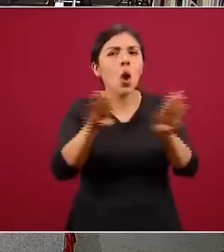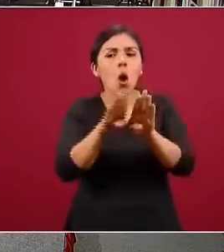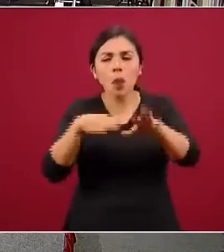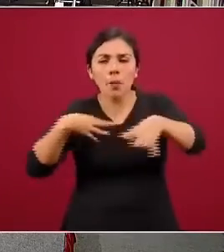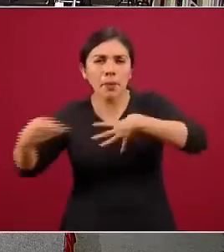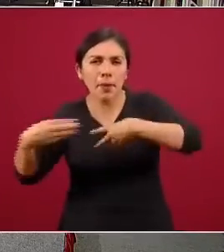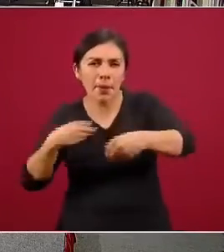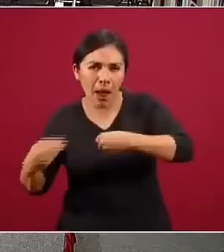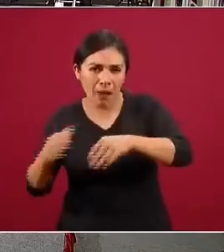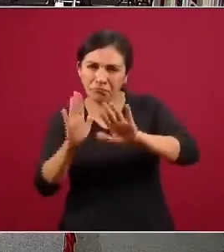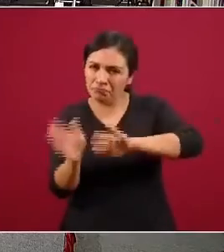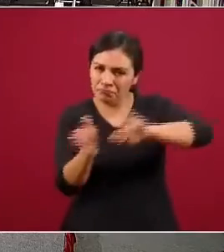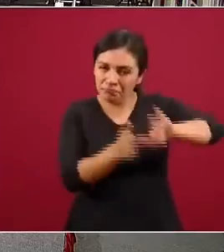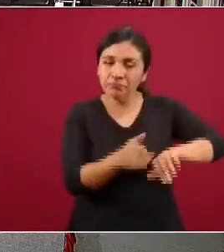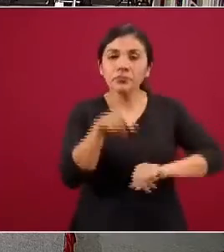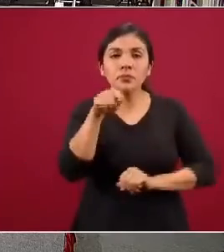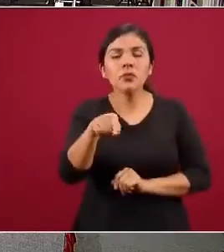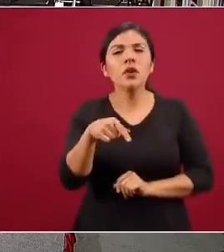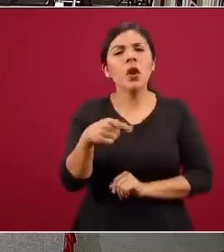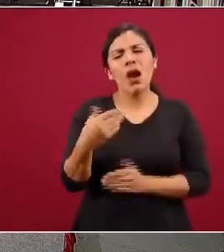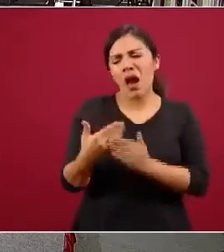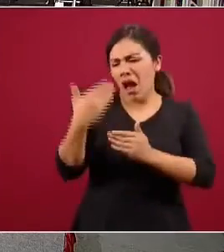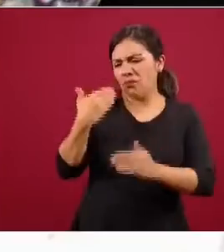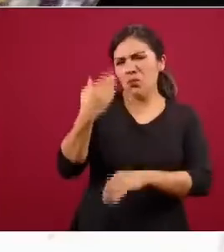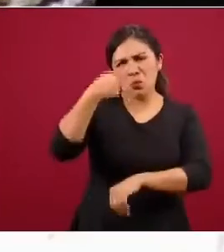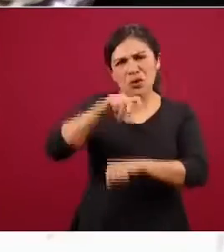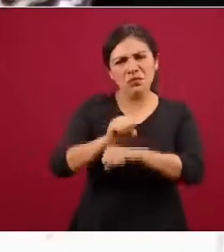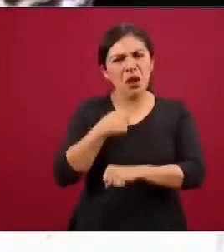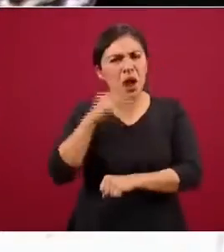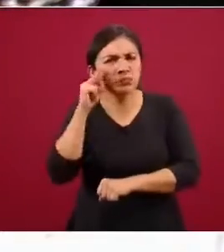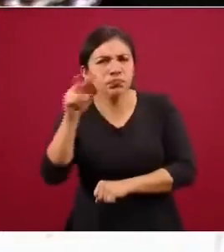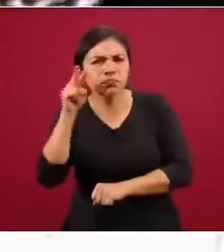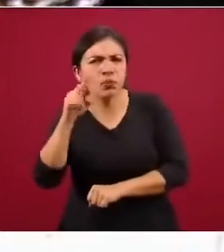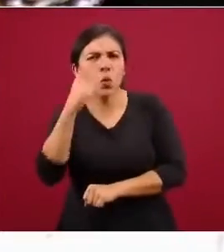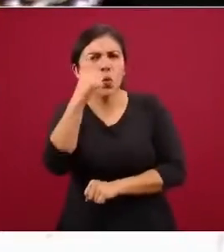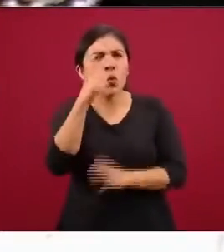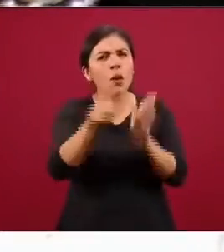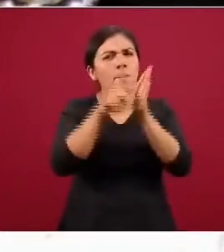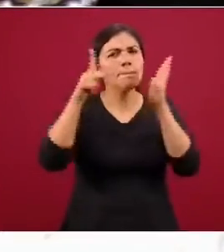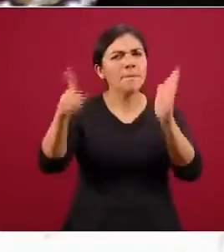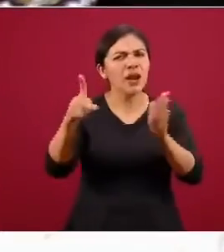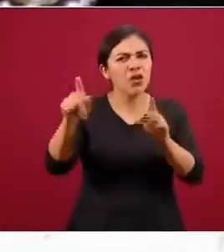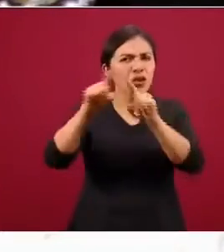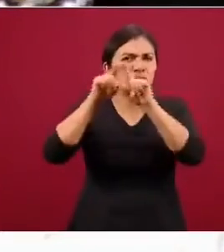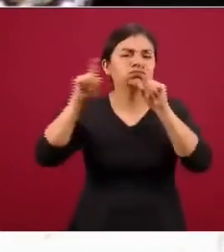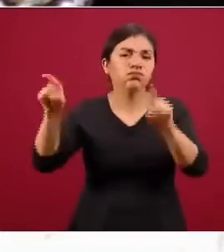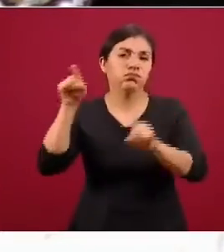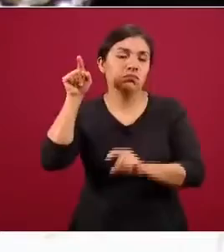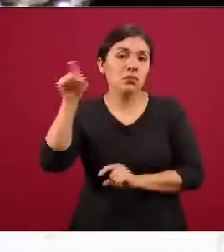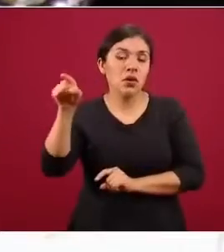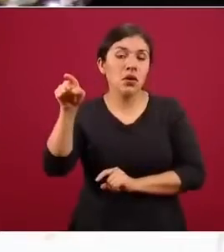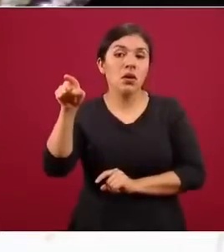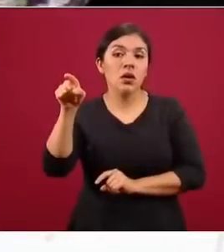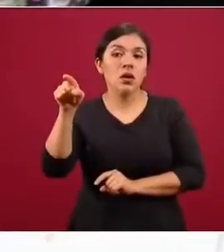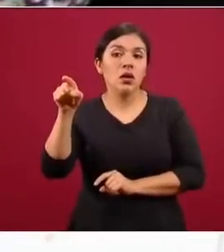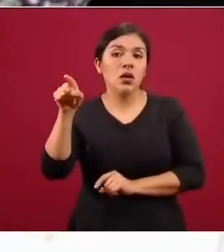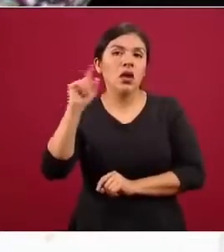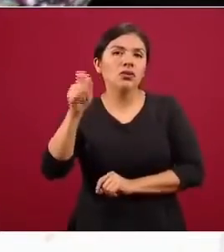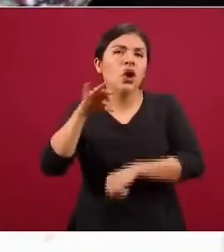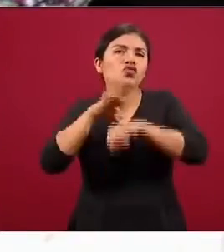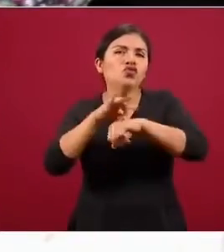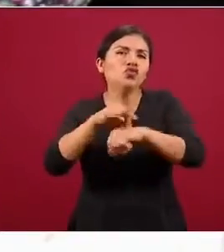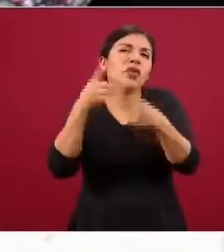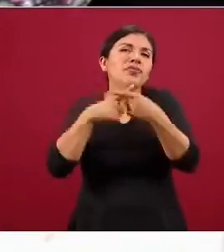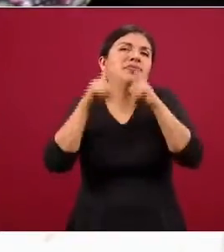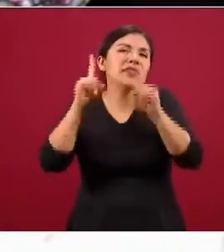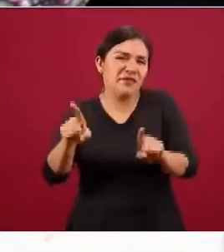epidemia. Por ahí en la semana, en uno de esos periódicos que tiene una realidad